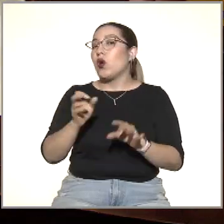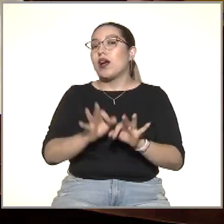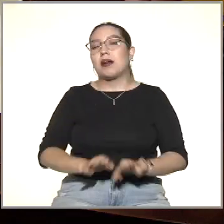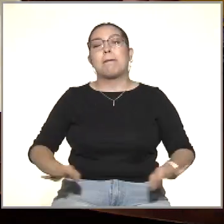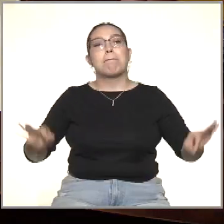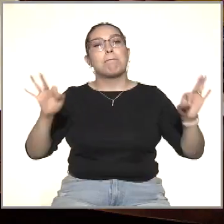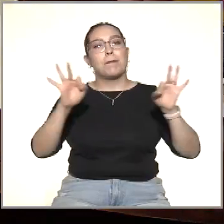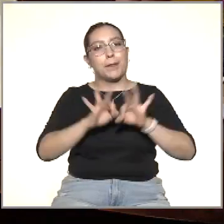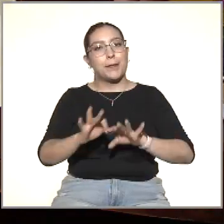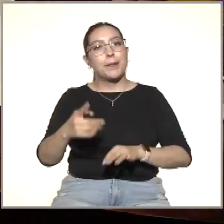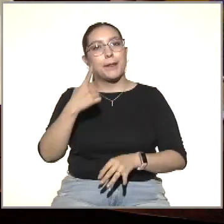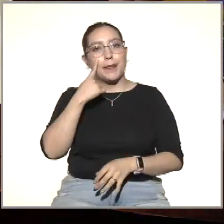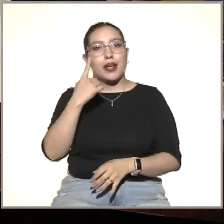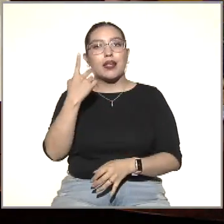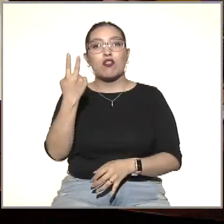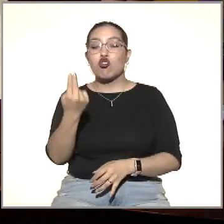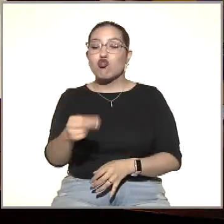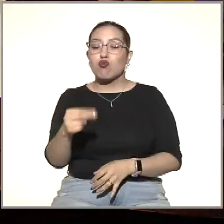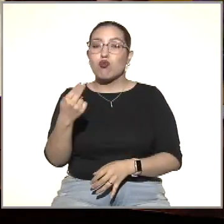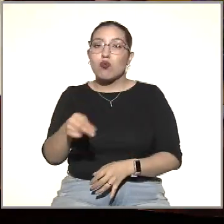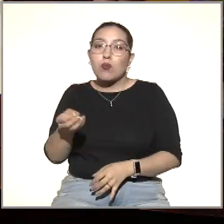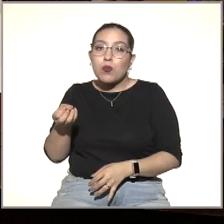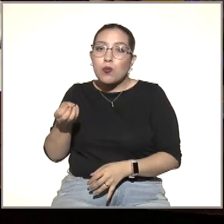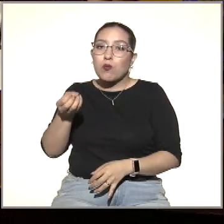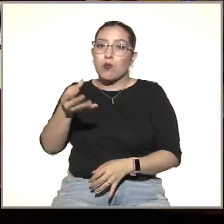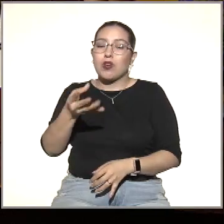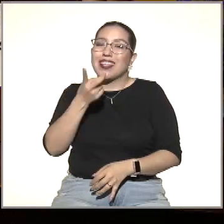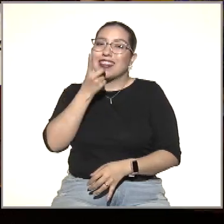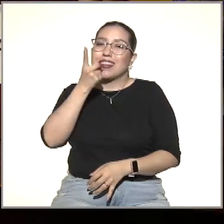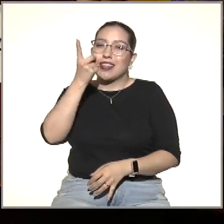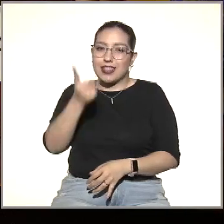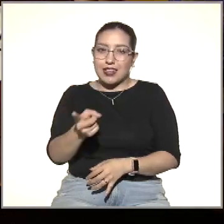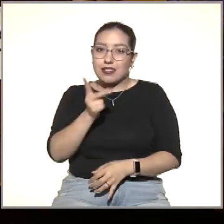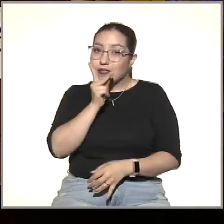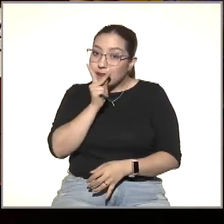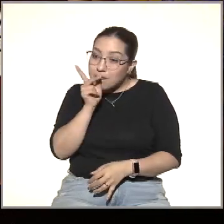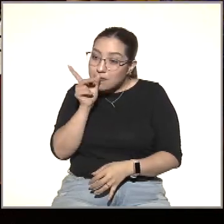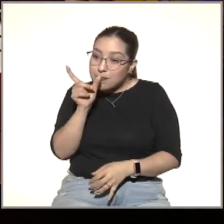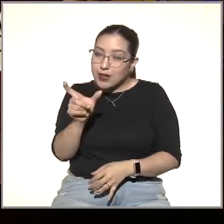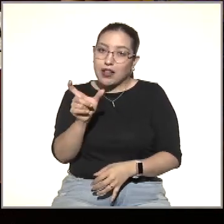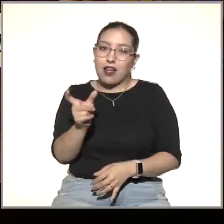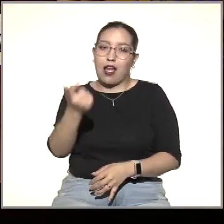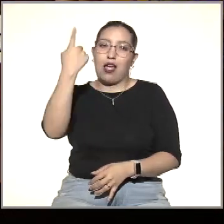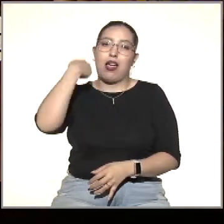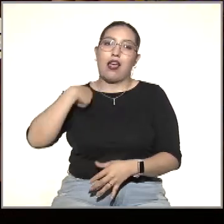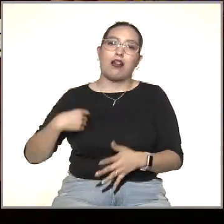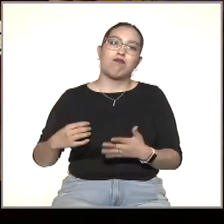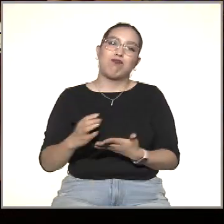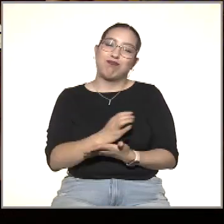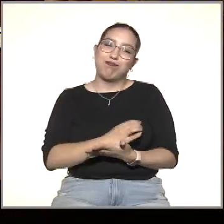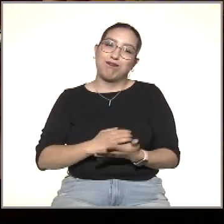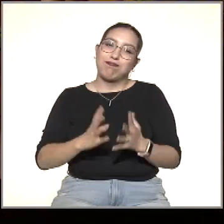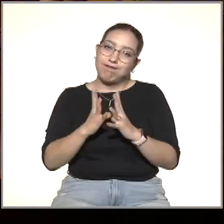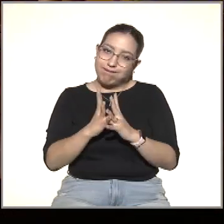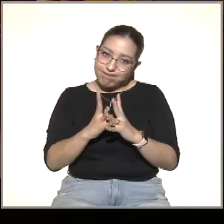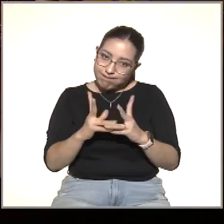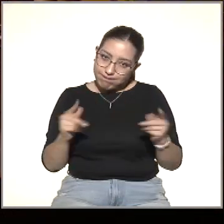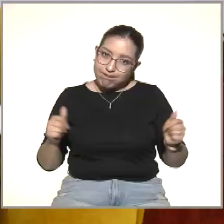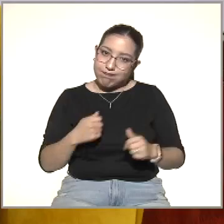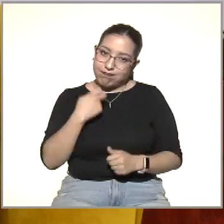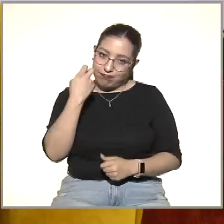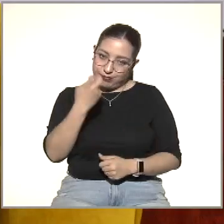¿Sabes? O sea, fíjense, nombrarlo, decir la palabra, te empieza a sanar. Así es. Es el principio de la reparación.